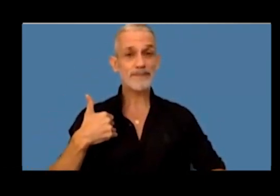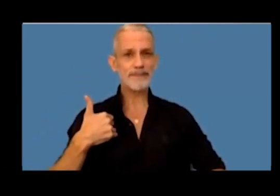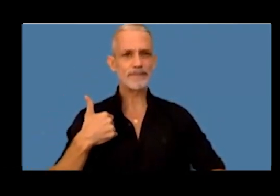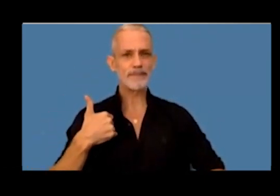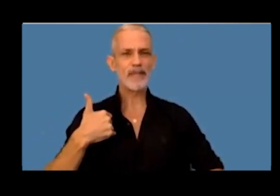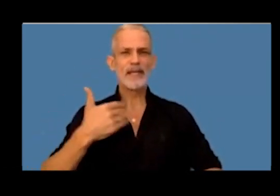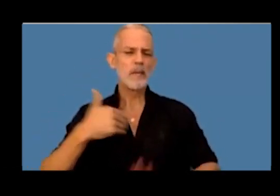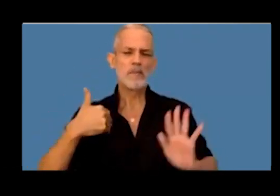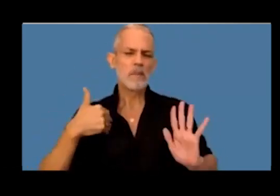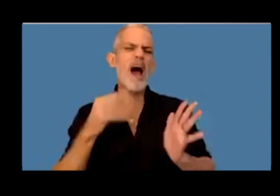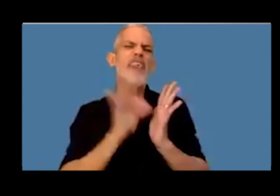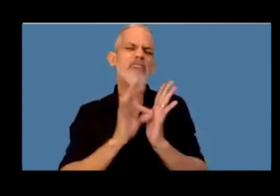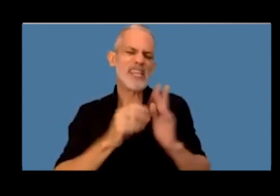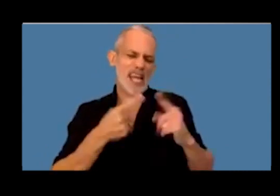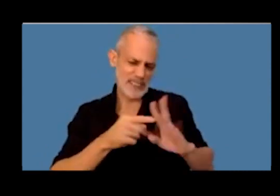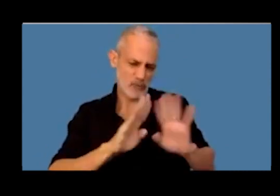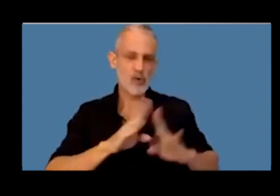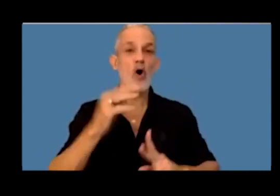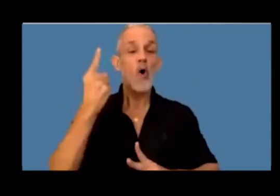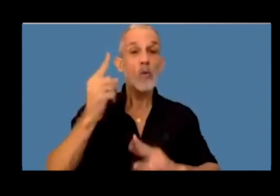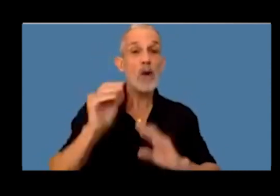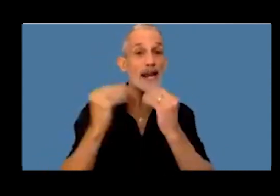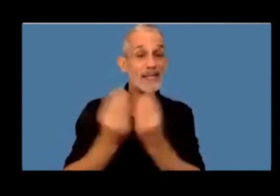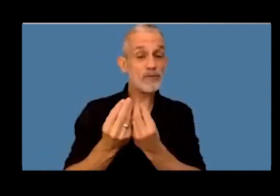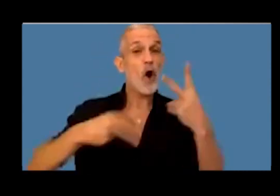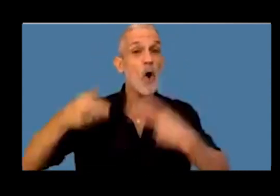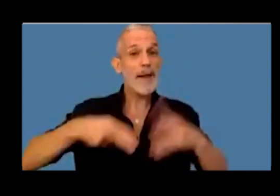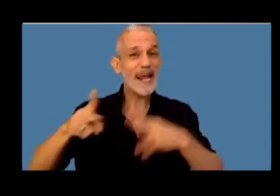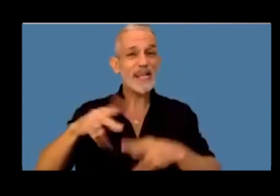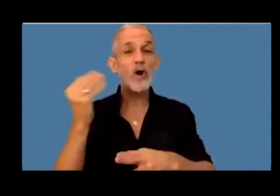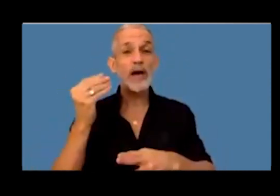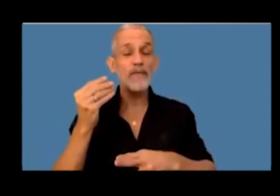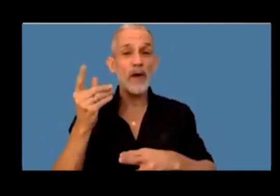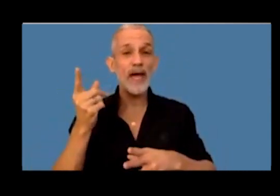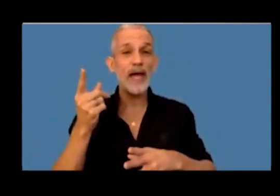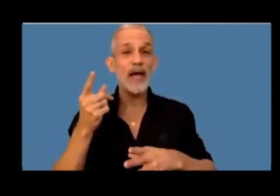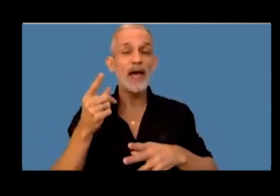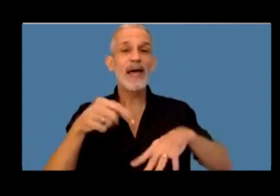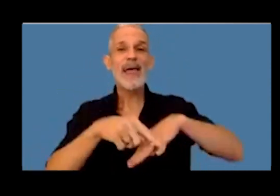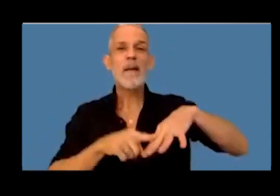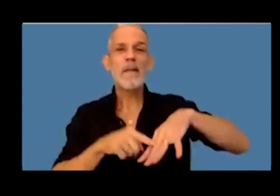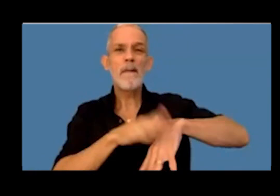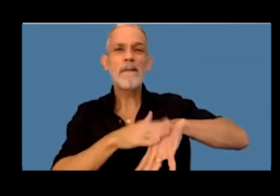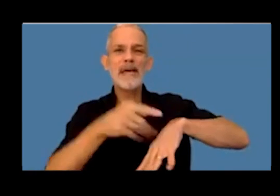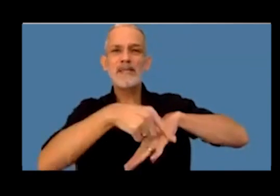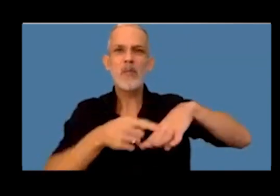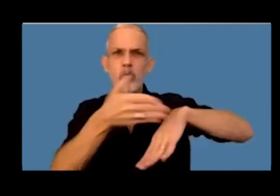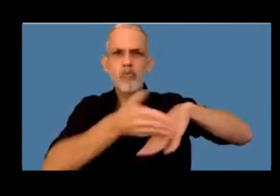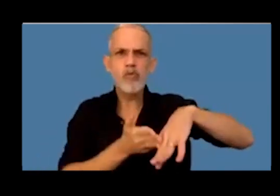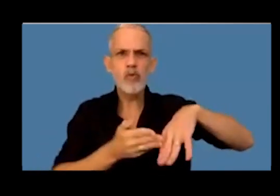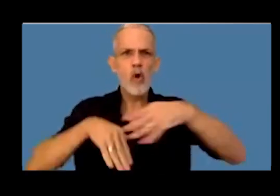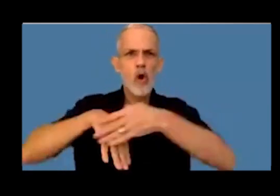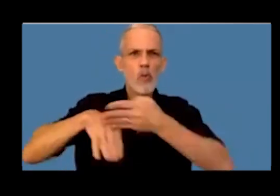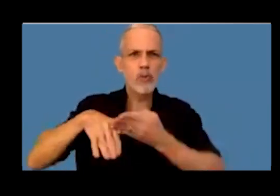en detalles técnicos. Uno de los resultados de la operación fue que le amputaron los 10 dedos de los pies. Así que ella básicamente no